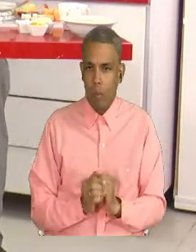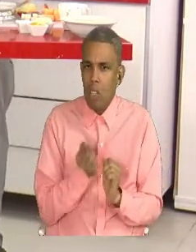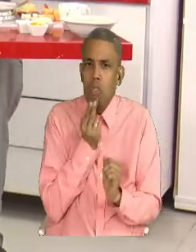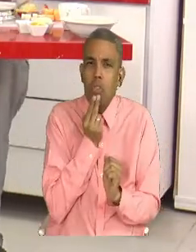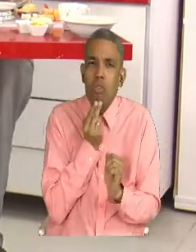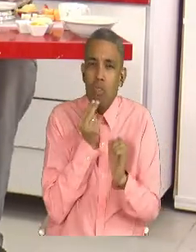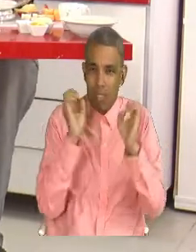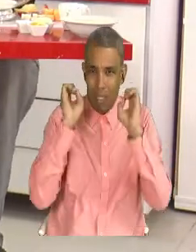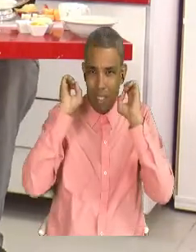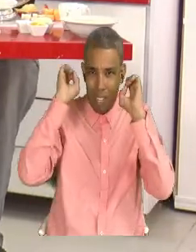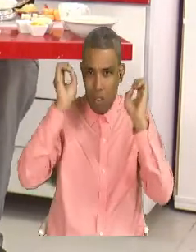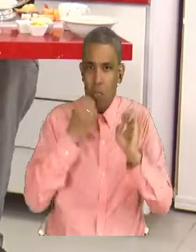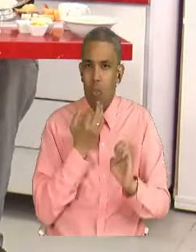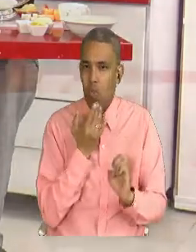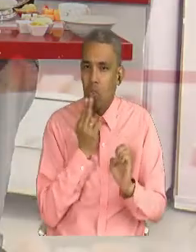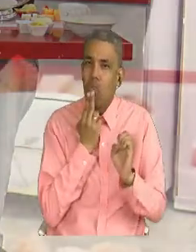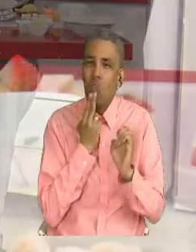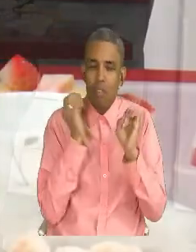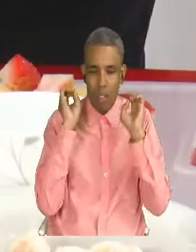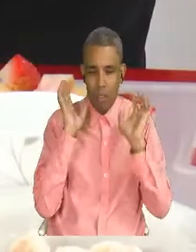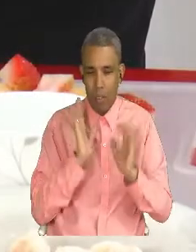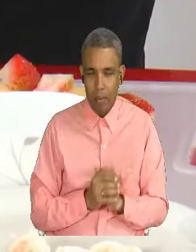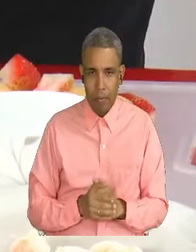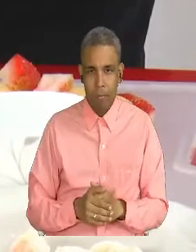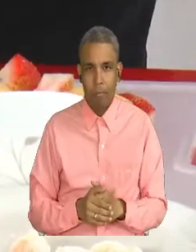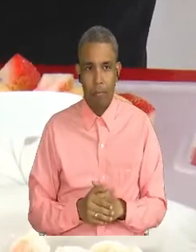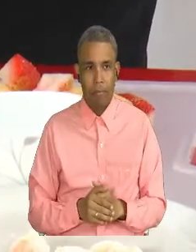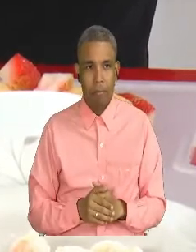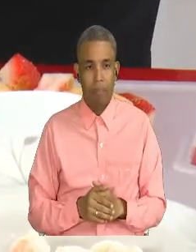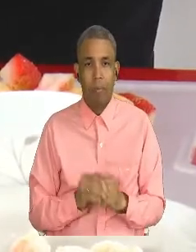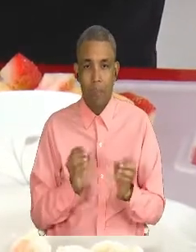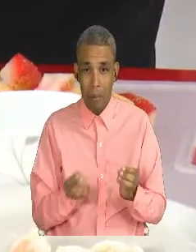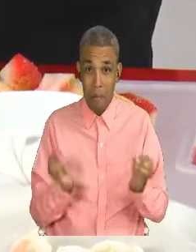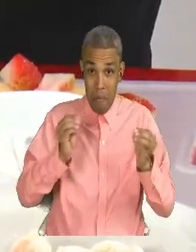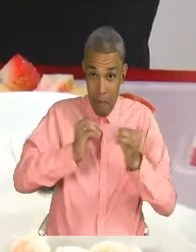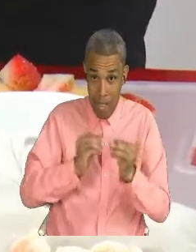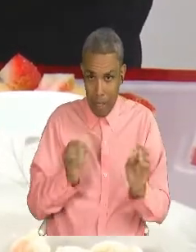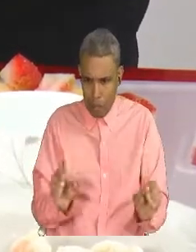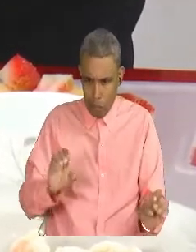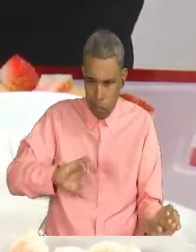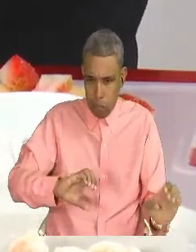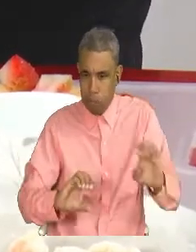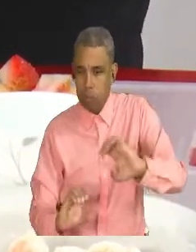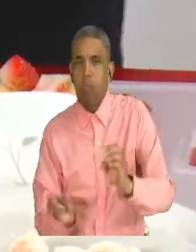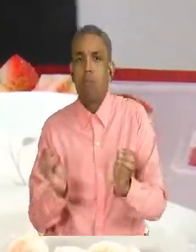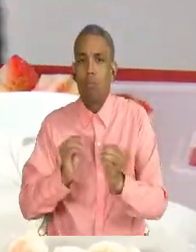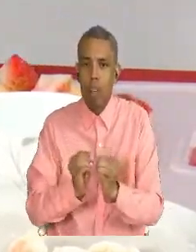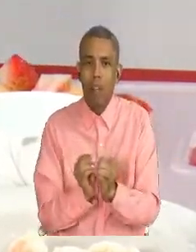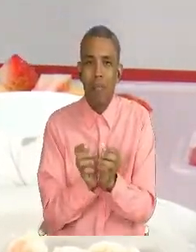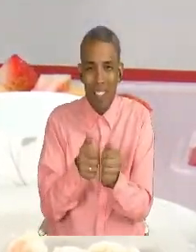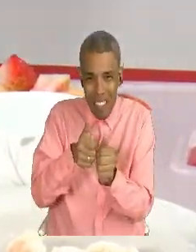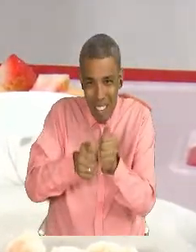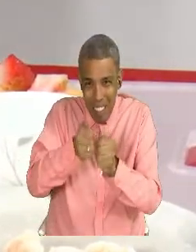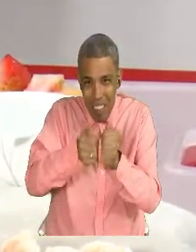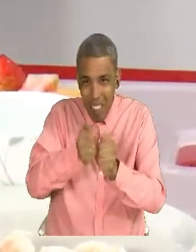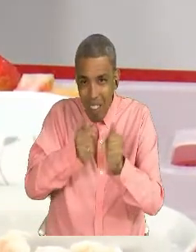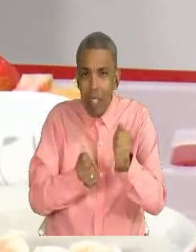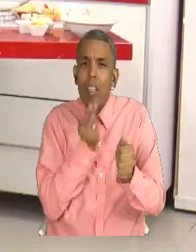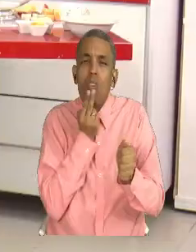que no tenga sabor. Acá adicionamos crema de leche. Ajá. para que nos adapte el sabor de